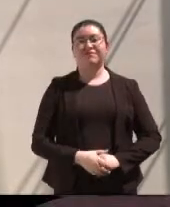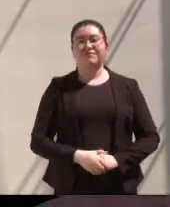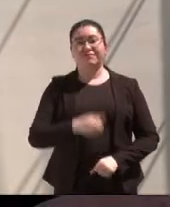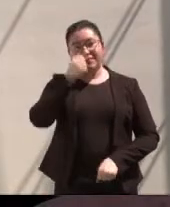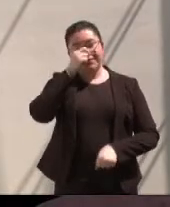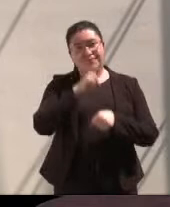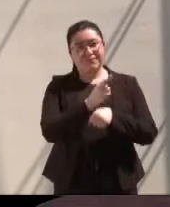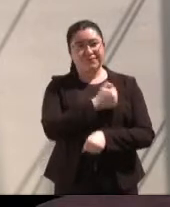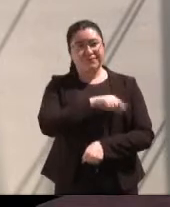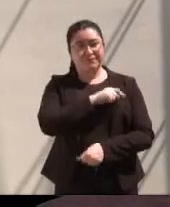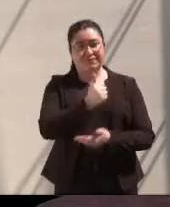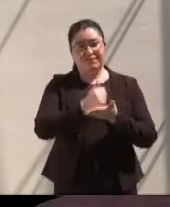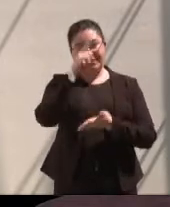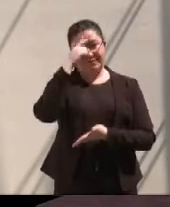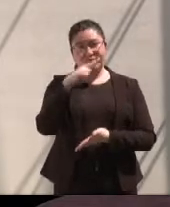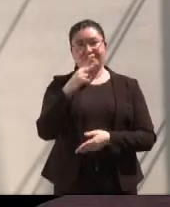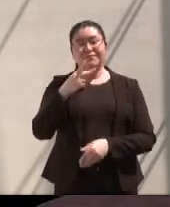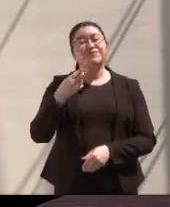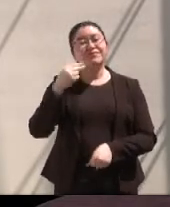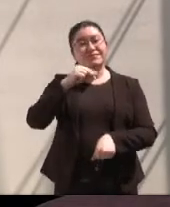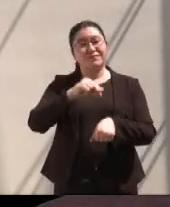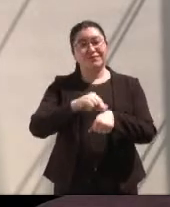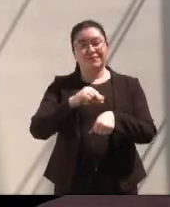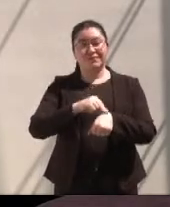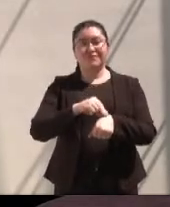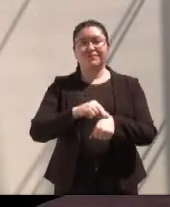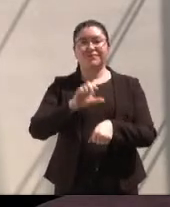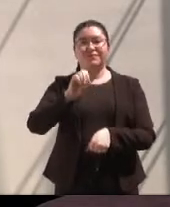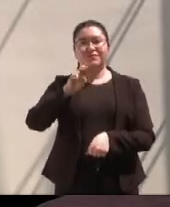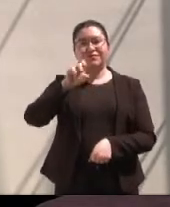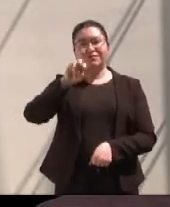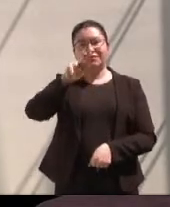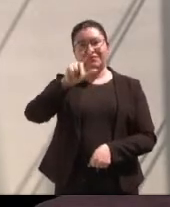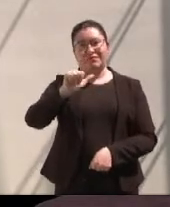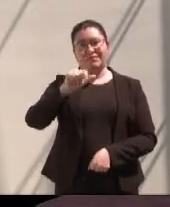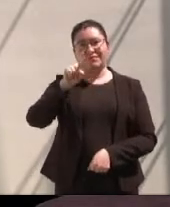Ciudad de México, doctora Oliva López Arellano.